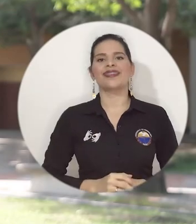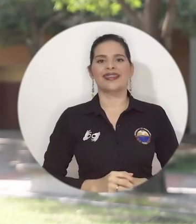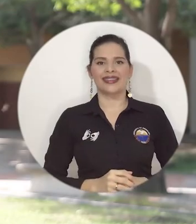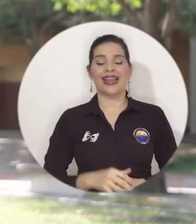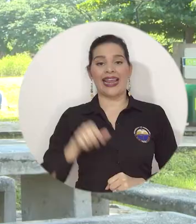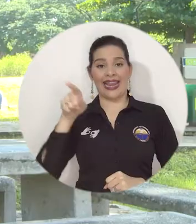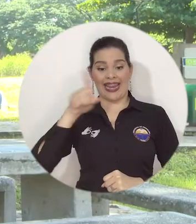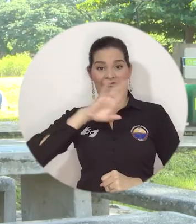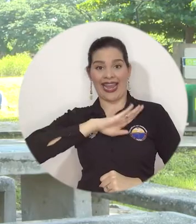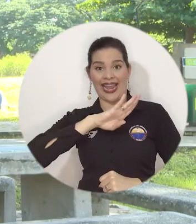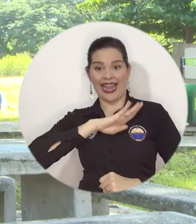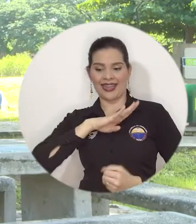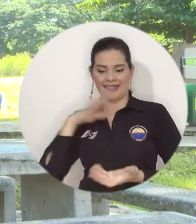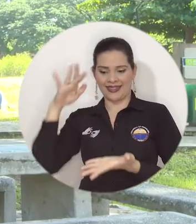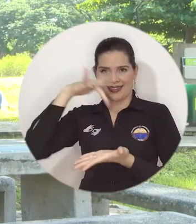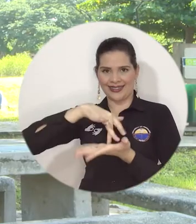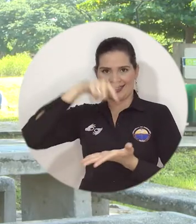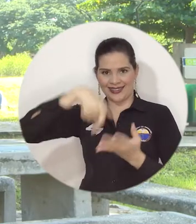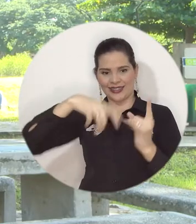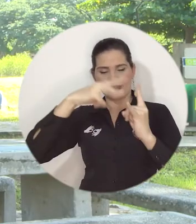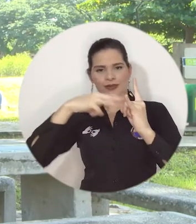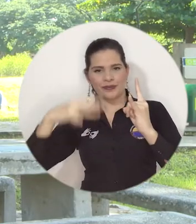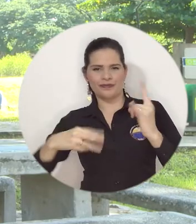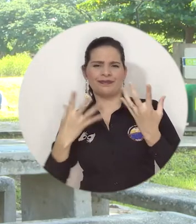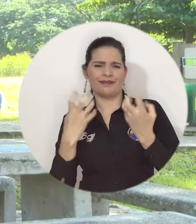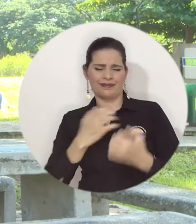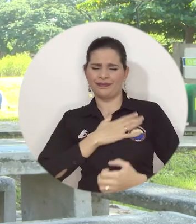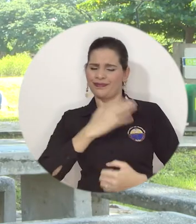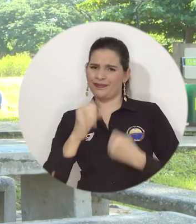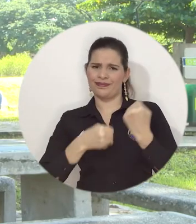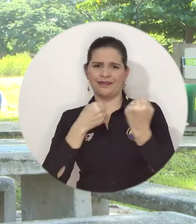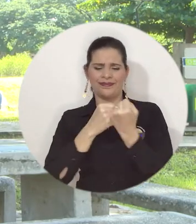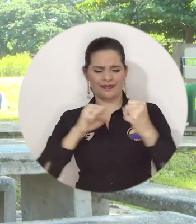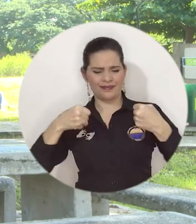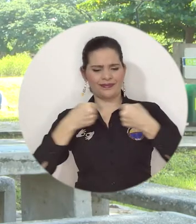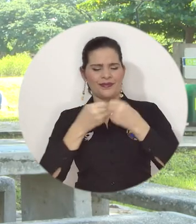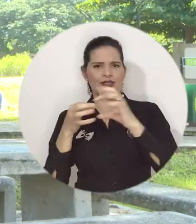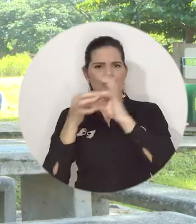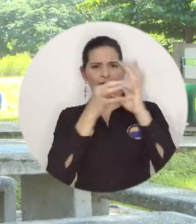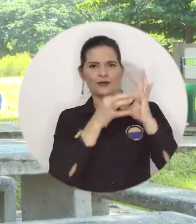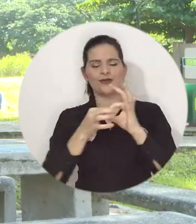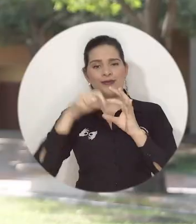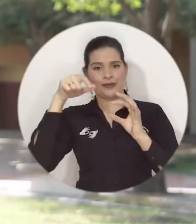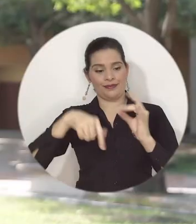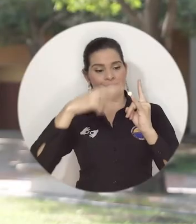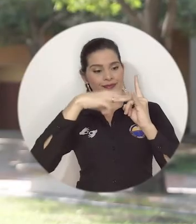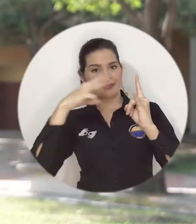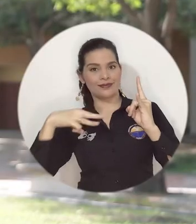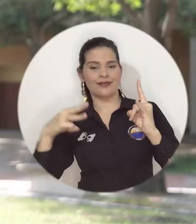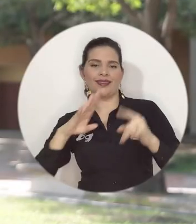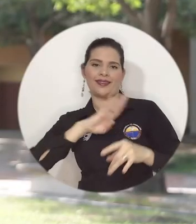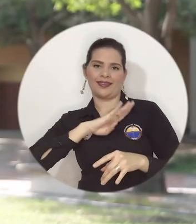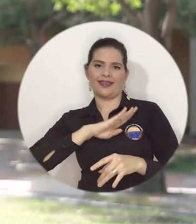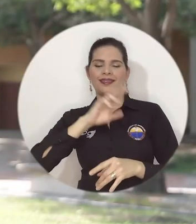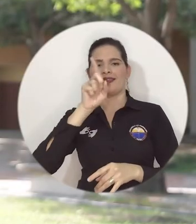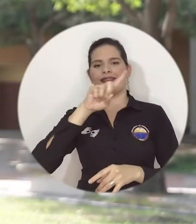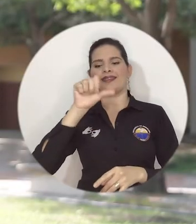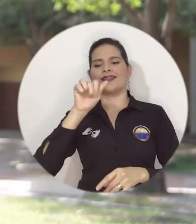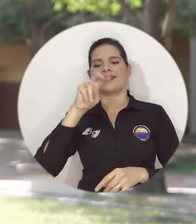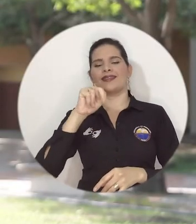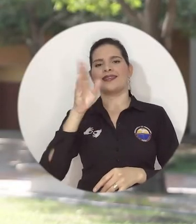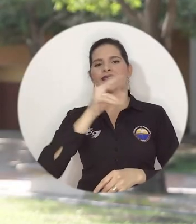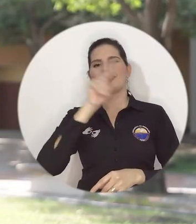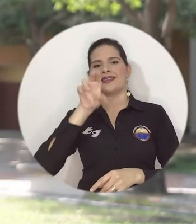campus principal, el alcalde del municipio de San Zenón dispuso su intención de fortalecer la relación con la Alma Mater a través de la materialización de un